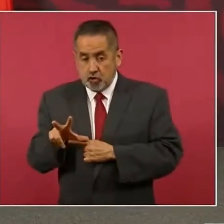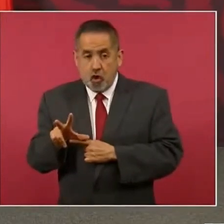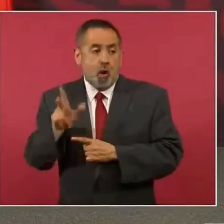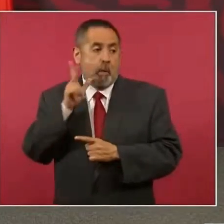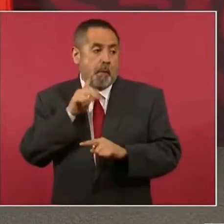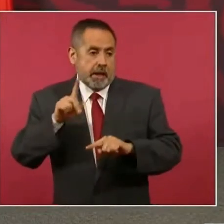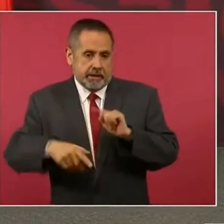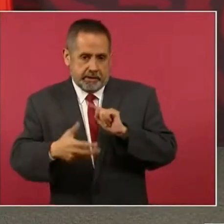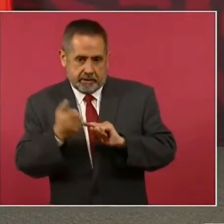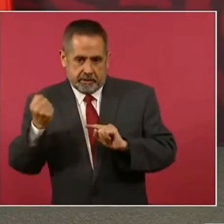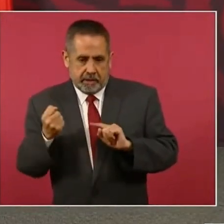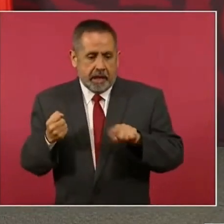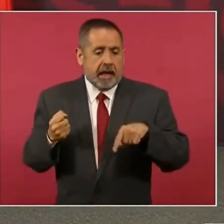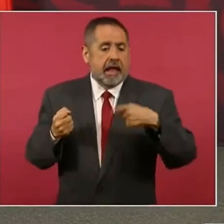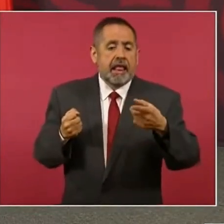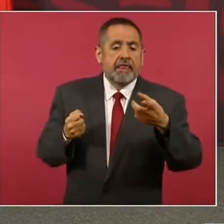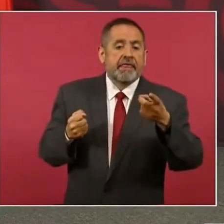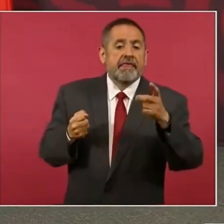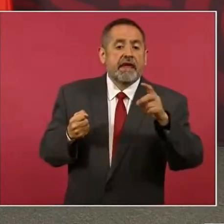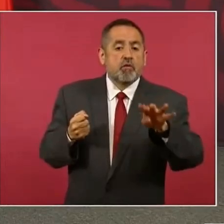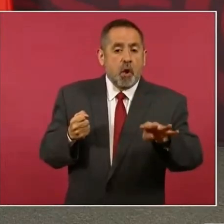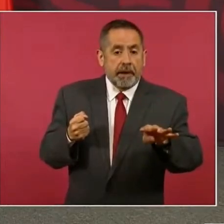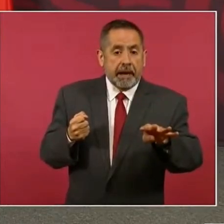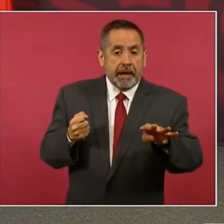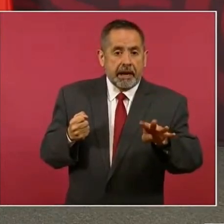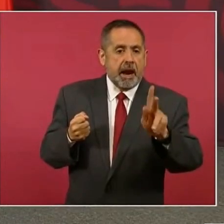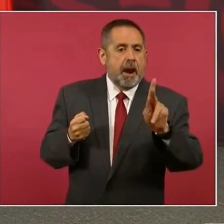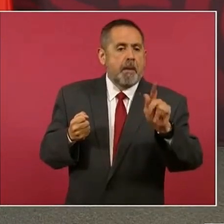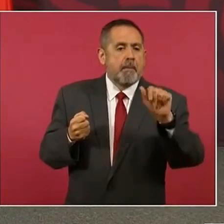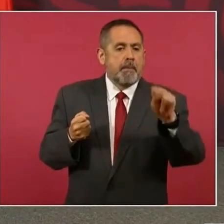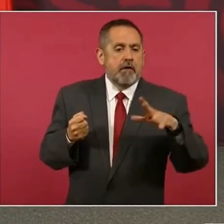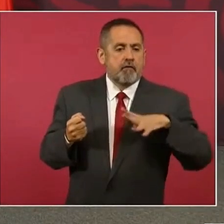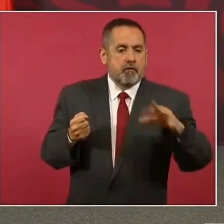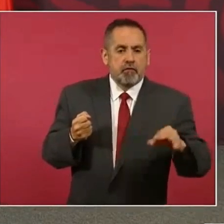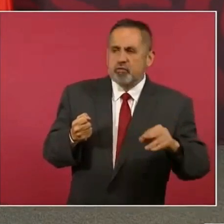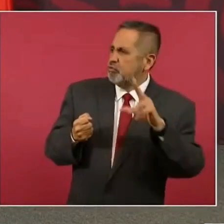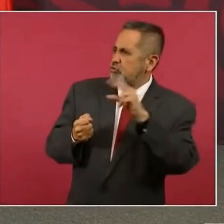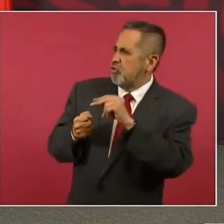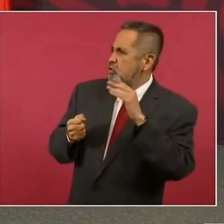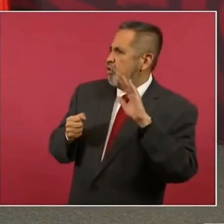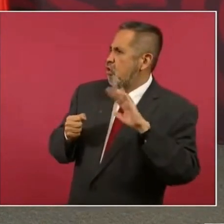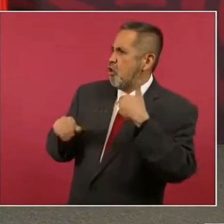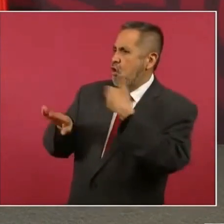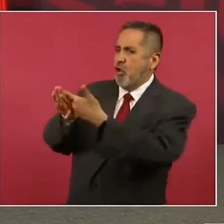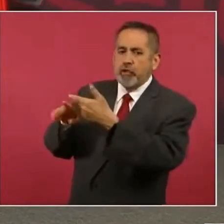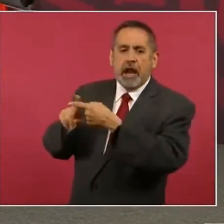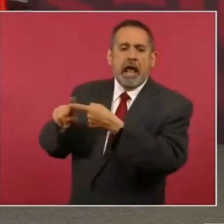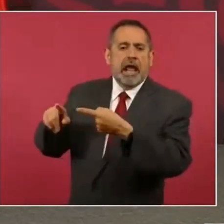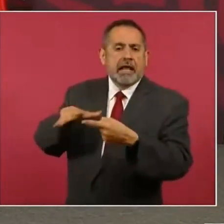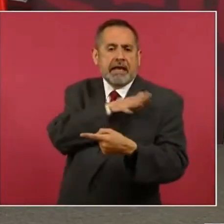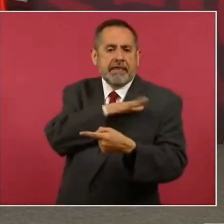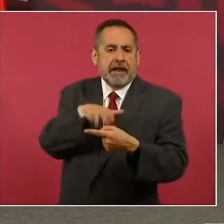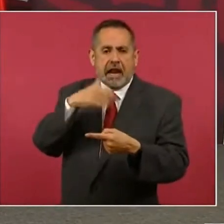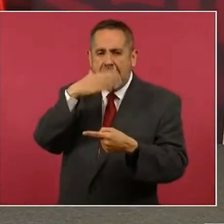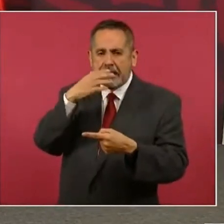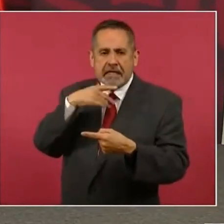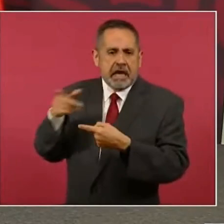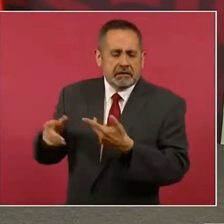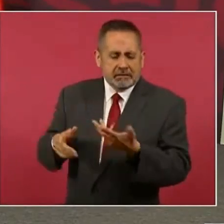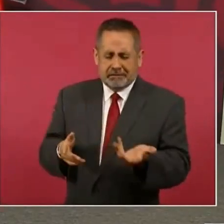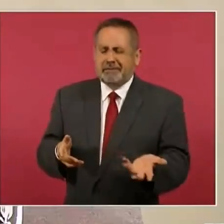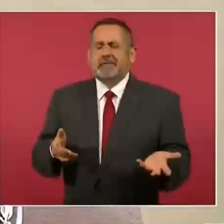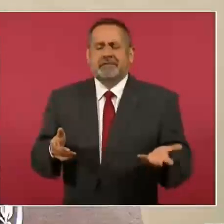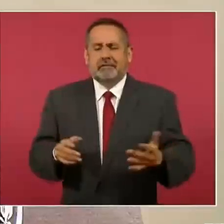funda el PAN para oponerse a la política popular y patriótica del general Cárdenas. Por eso,